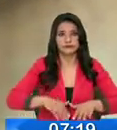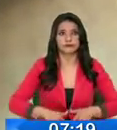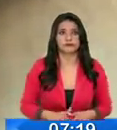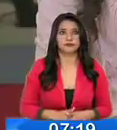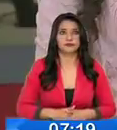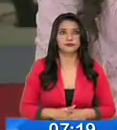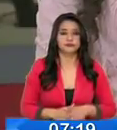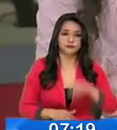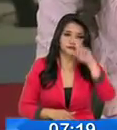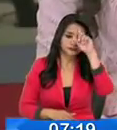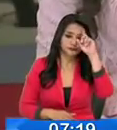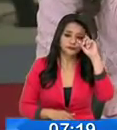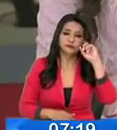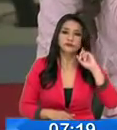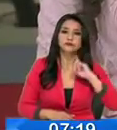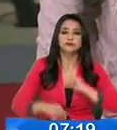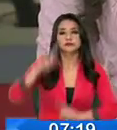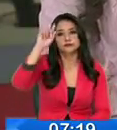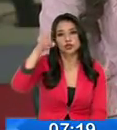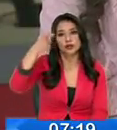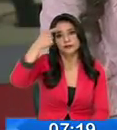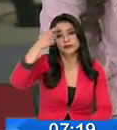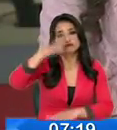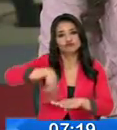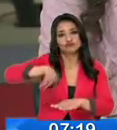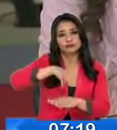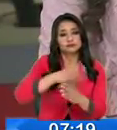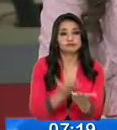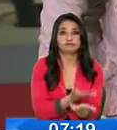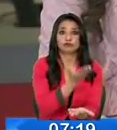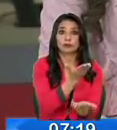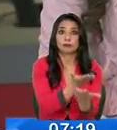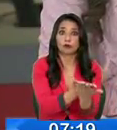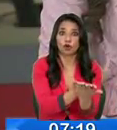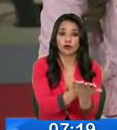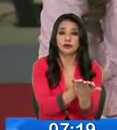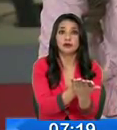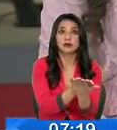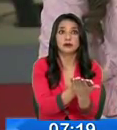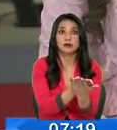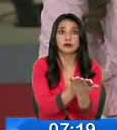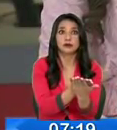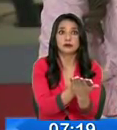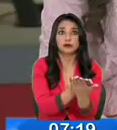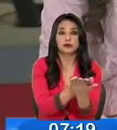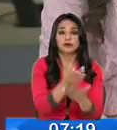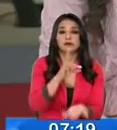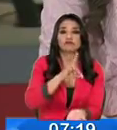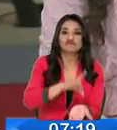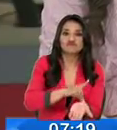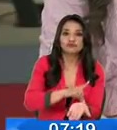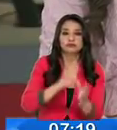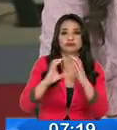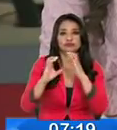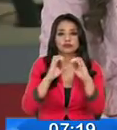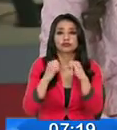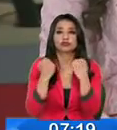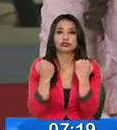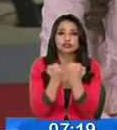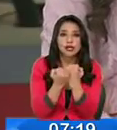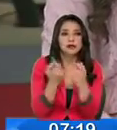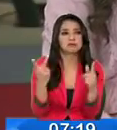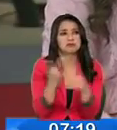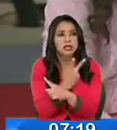Aldaz. Y el Gobierno Nacional propone que el impedimento a ejercer su función a médicos y también a comunicadores sociales en